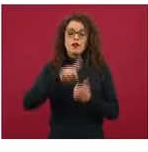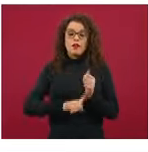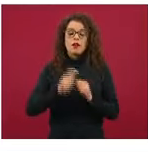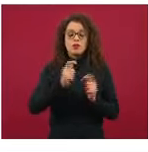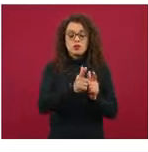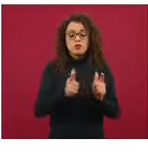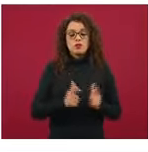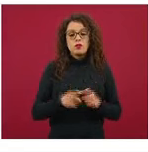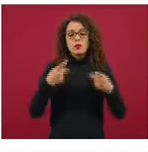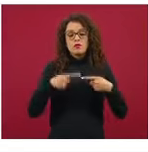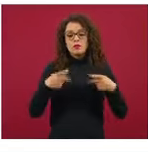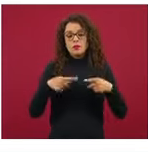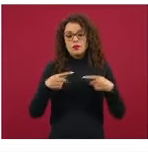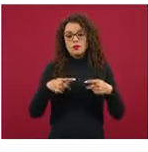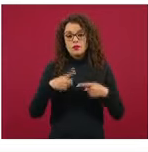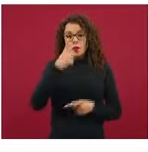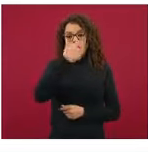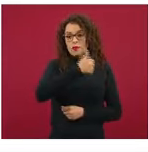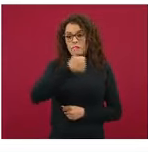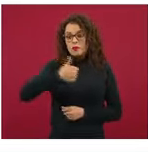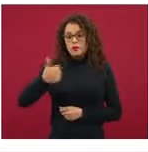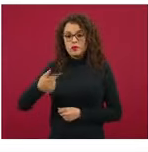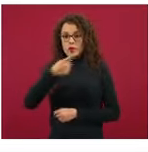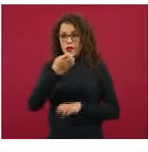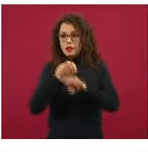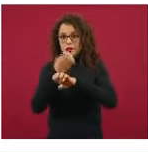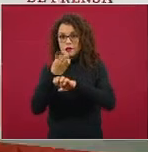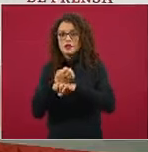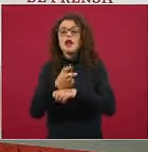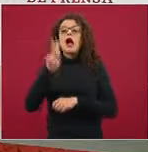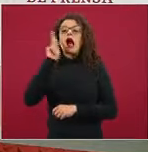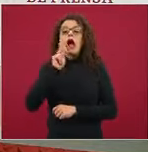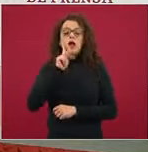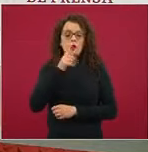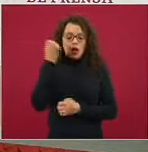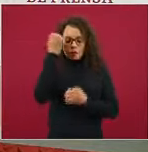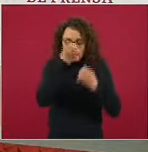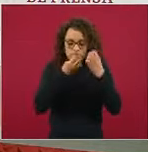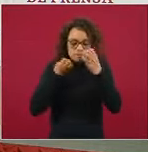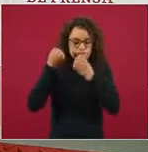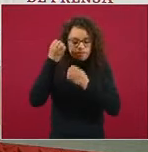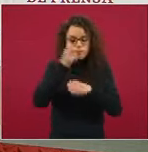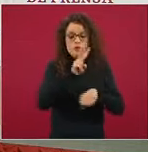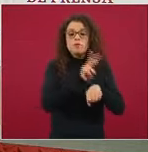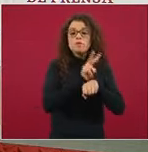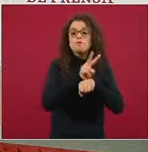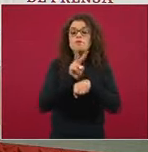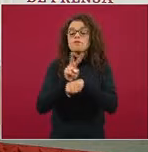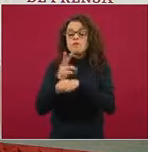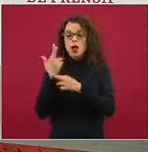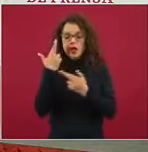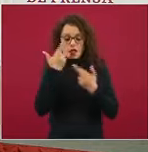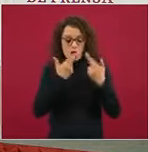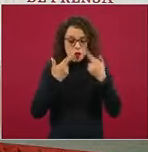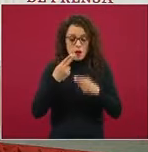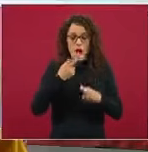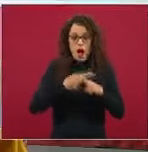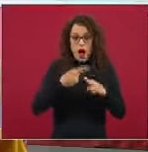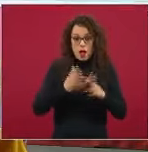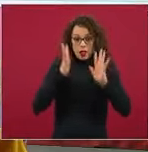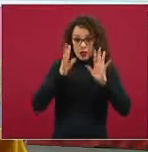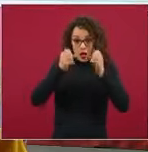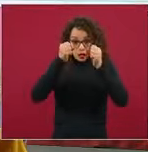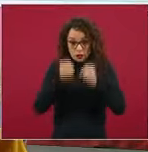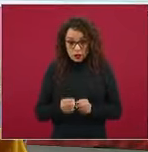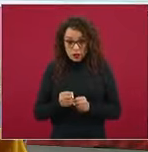de personas que cada una de las entidades estudió, que contempló en su estudio, que por lo tanto dio un seguimiento hasta obtener un resultado y